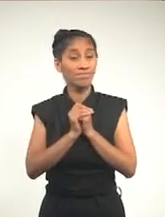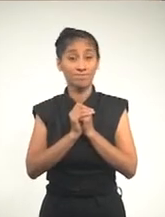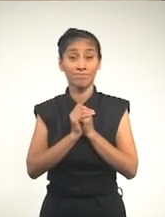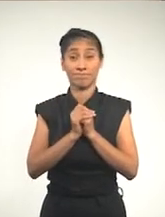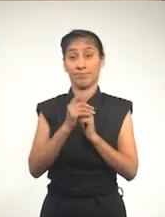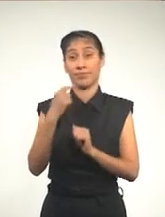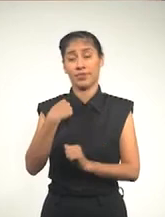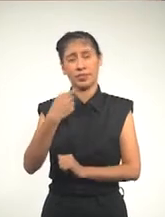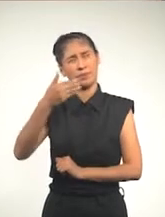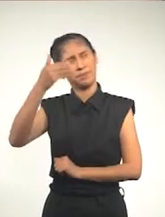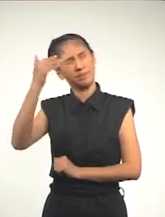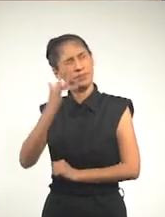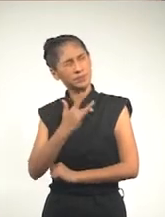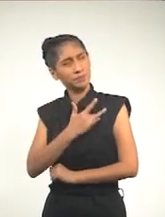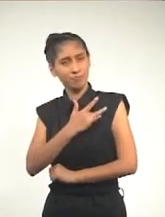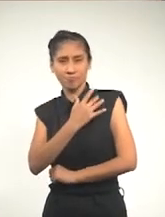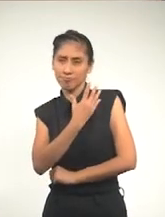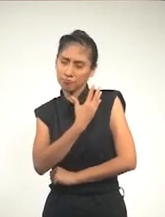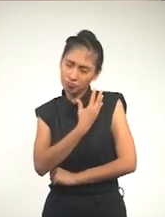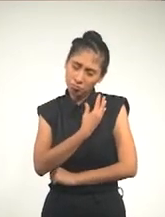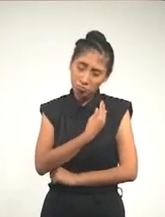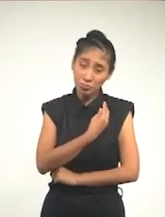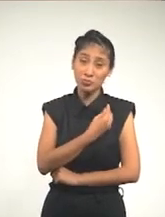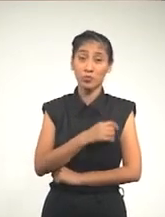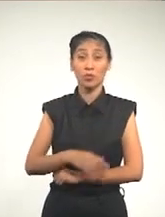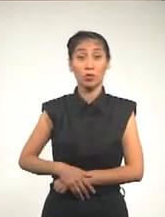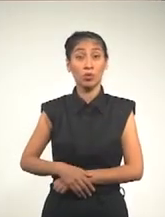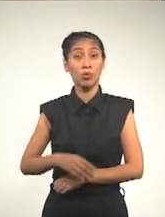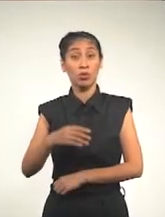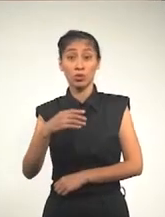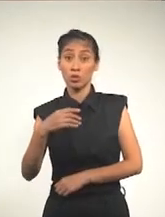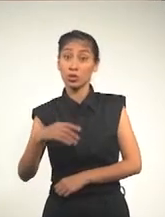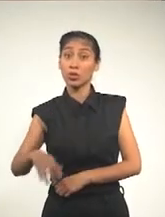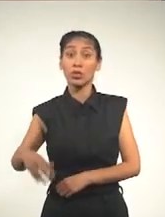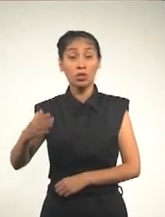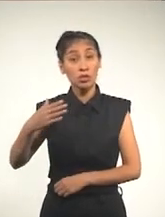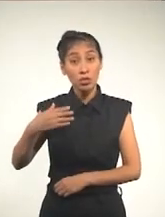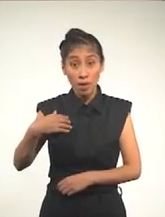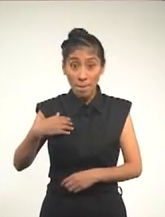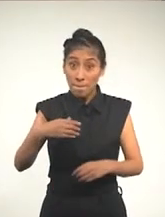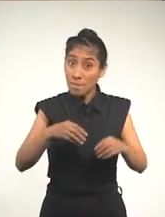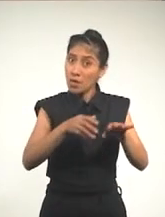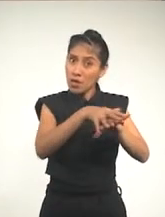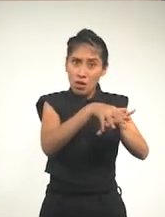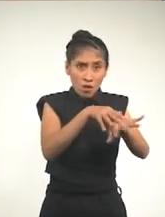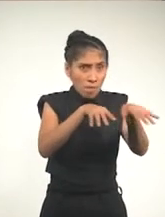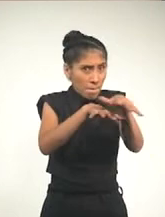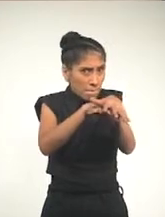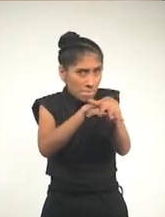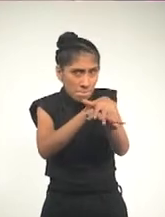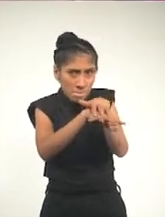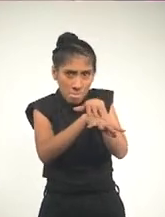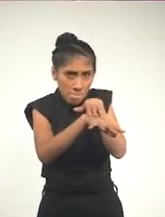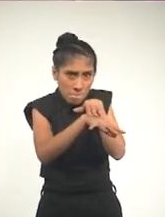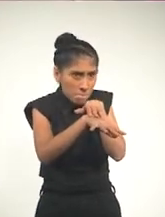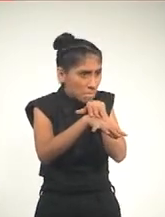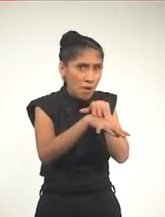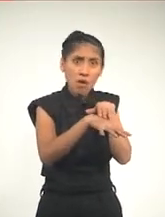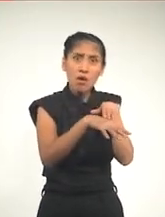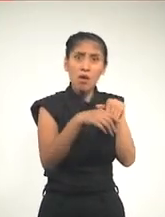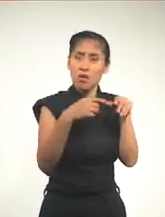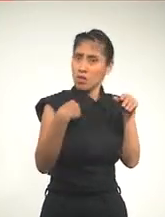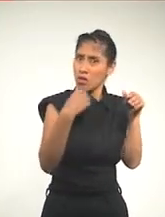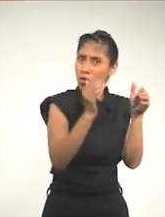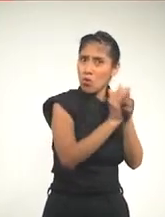¿Cuándo? Una vez sentí mucha tristeza cuando se perdió el par de mi media. Éramos los